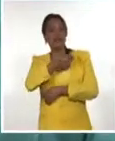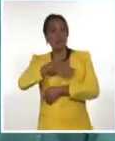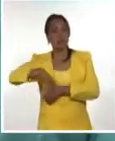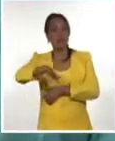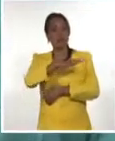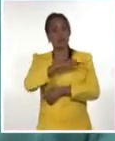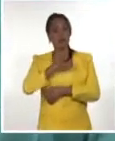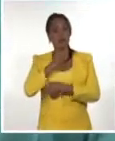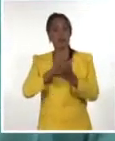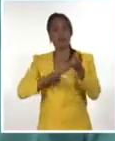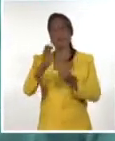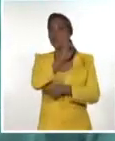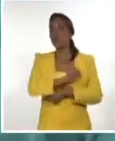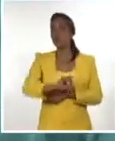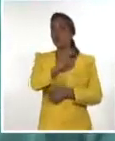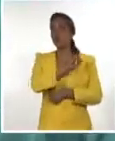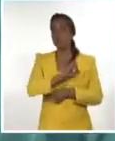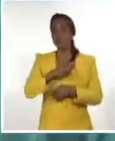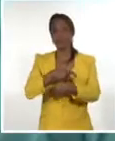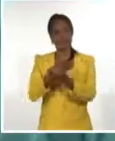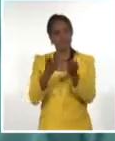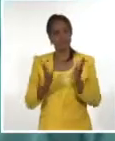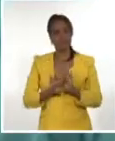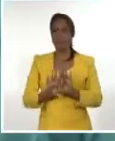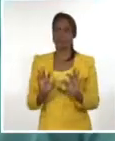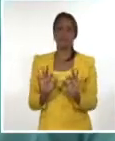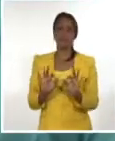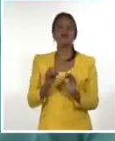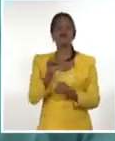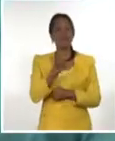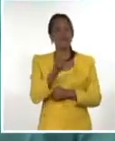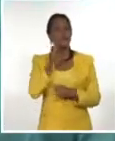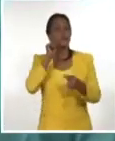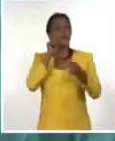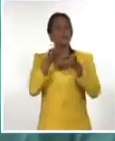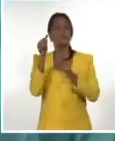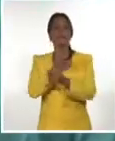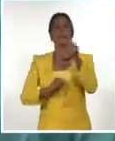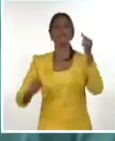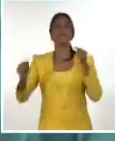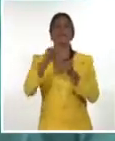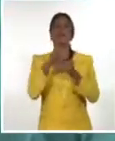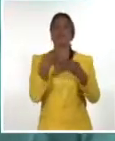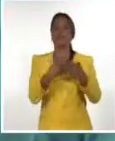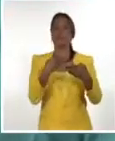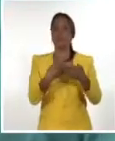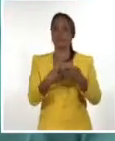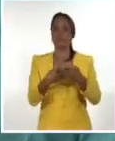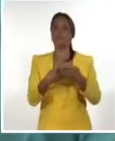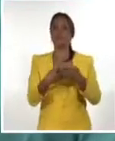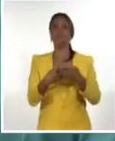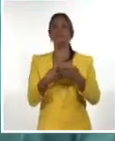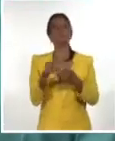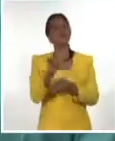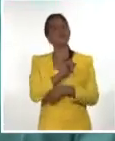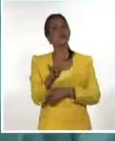social de las provincias orientales, que es uno de los objetivos fundamentales de nuestra empresa, además